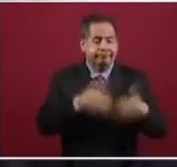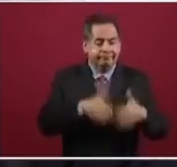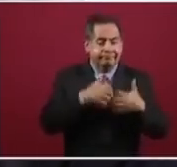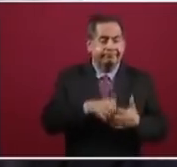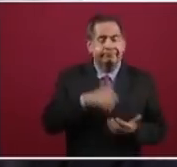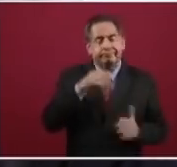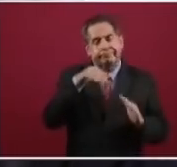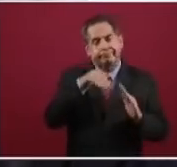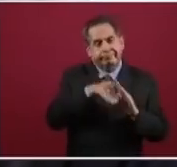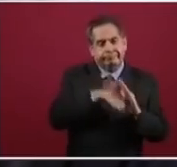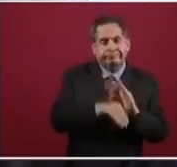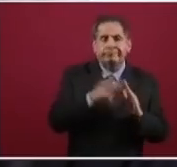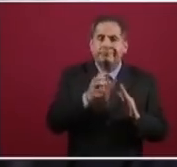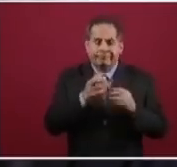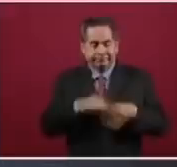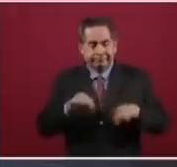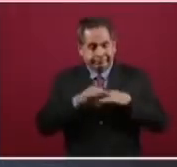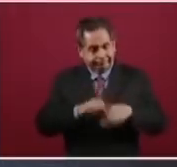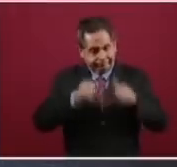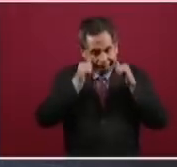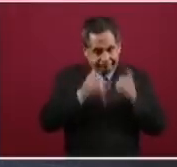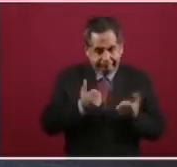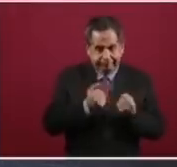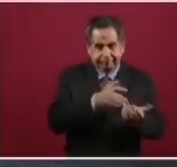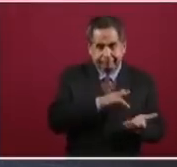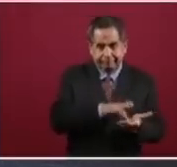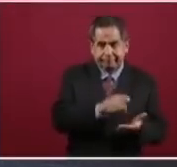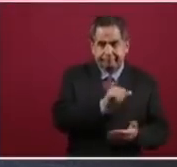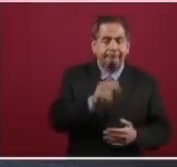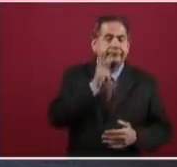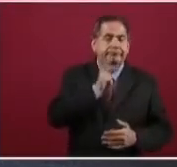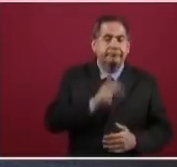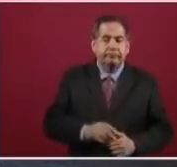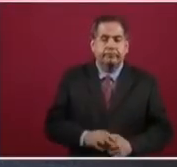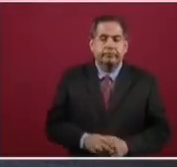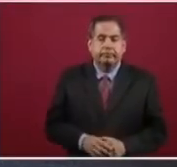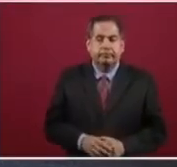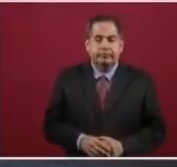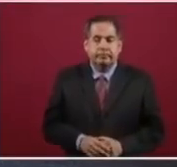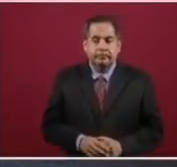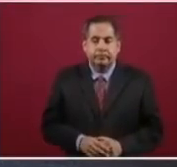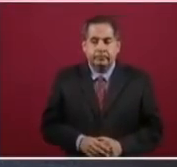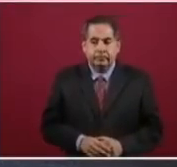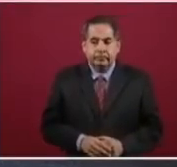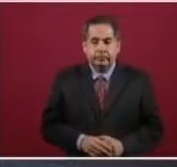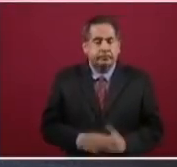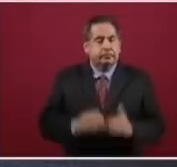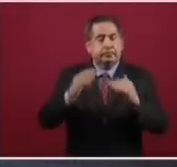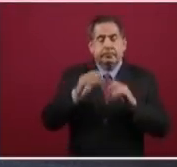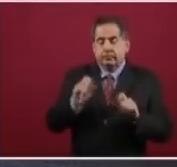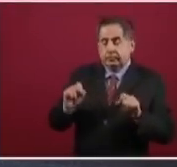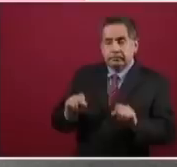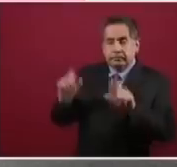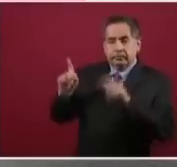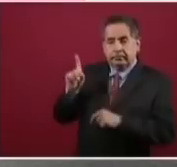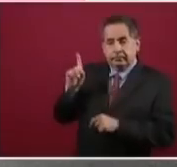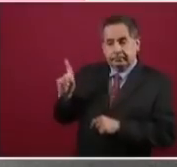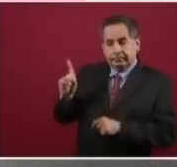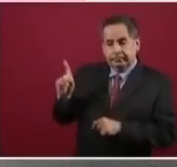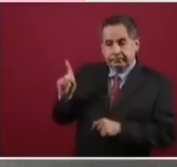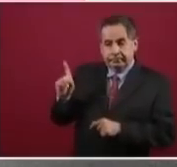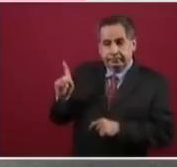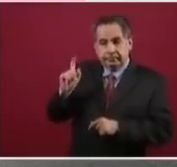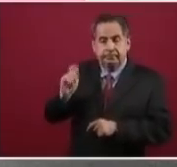y por qué es importante a apoyar a pierce la siguiente para la siguiente lámina